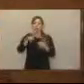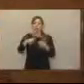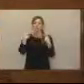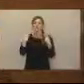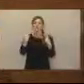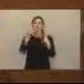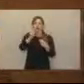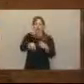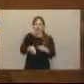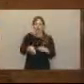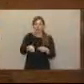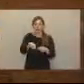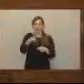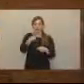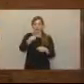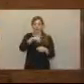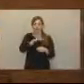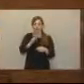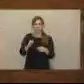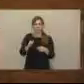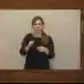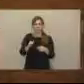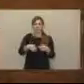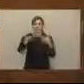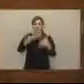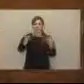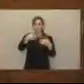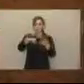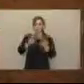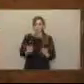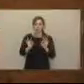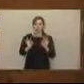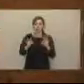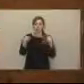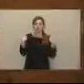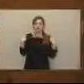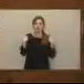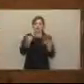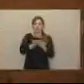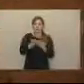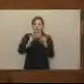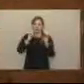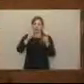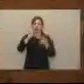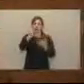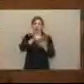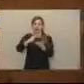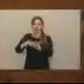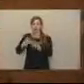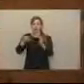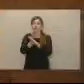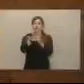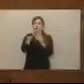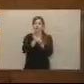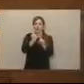afirmación de que disponemos, esto no está asegurado que sea así. La propia Fiscalía pide, en el caso de estos dos contratos, que se haga un trabajo